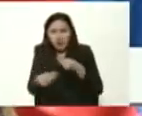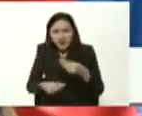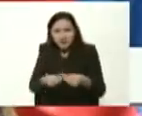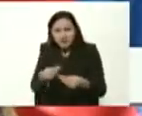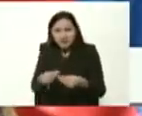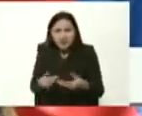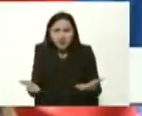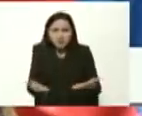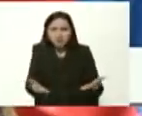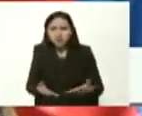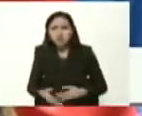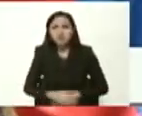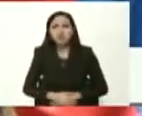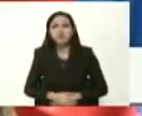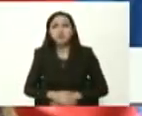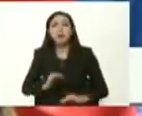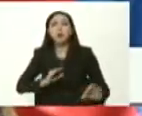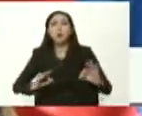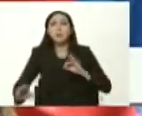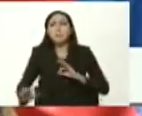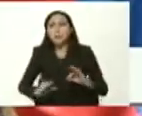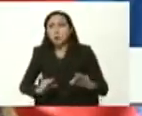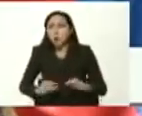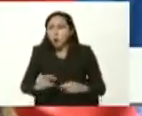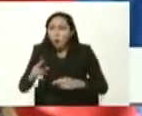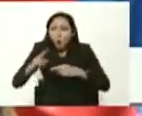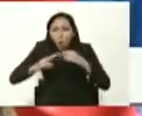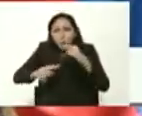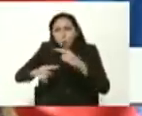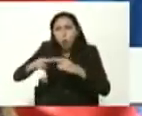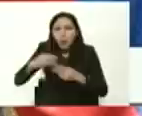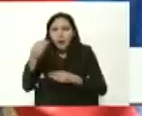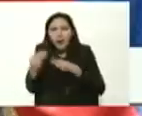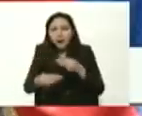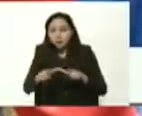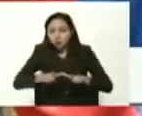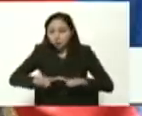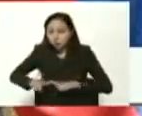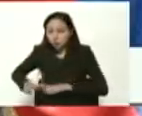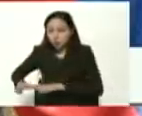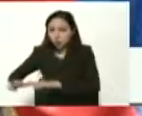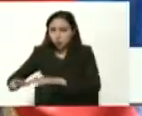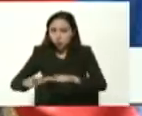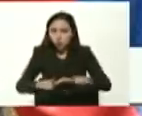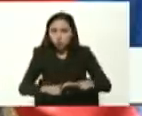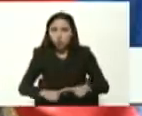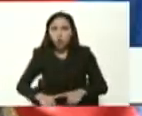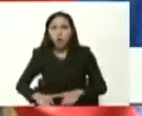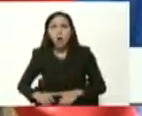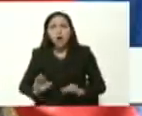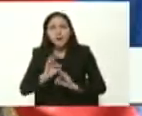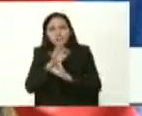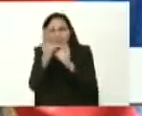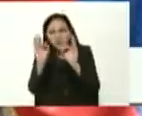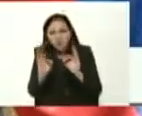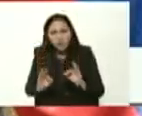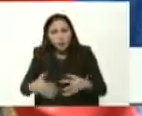prácticamente iba o estaba construyendo territorialmente una especie de